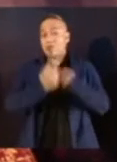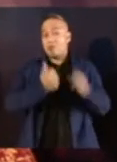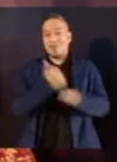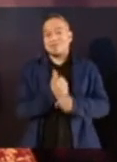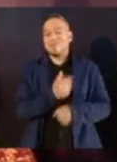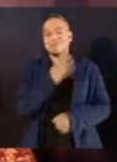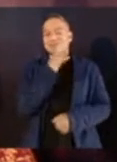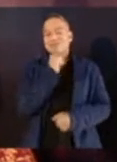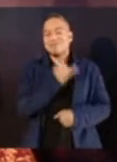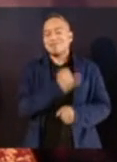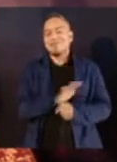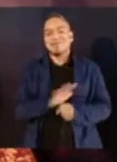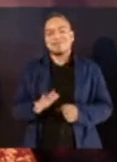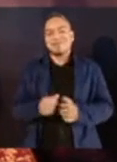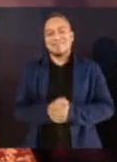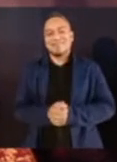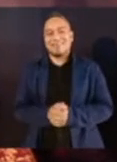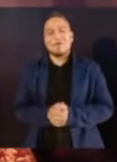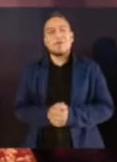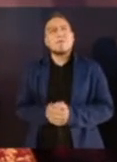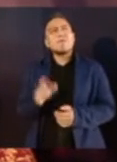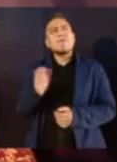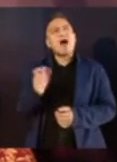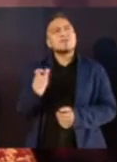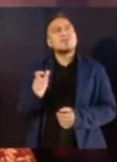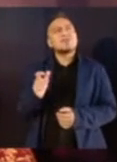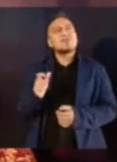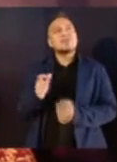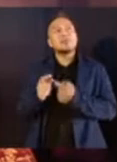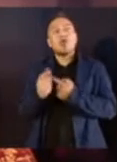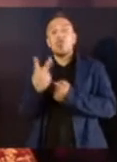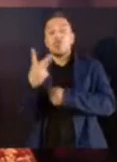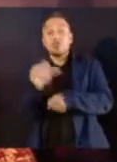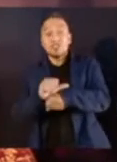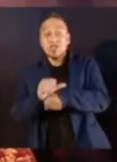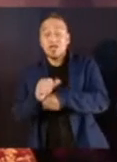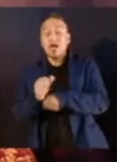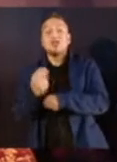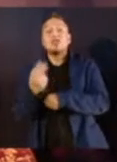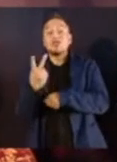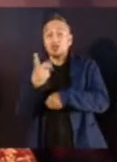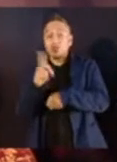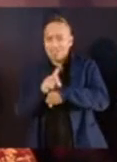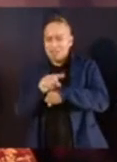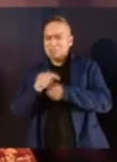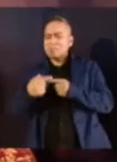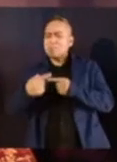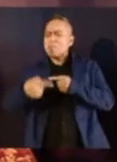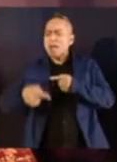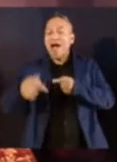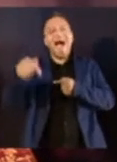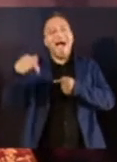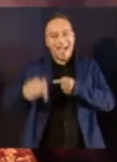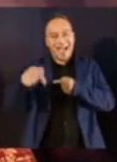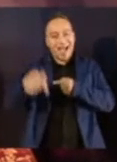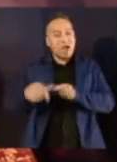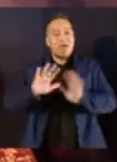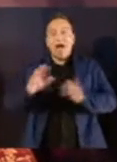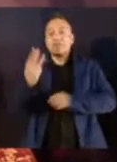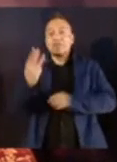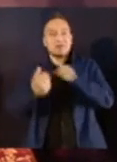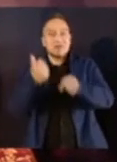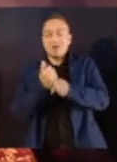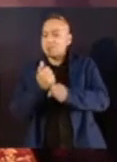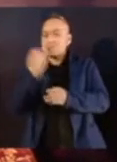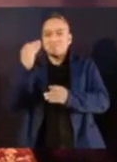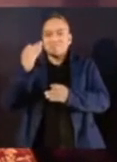pasado mañana llegaremos a la mitad formal de este sexenio, pero es evidente que